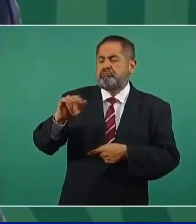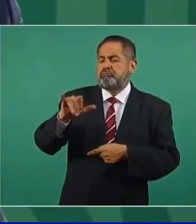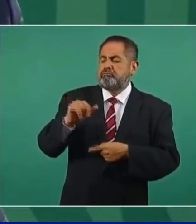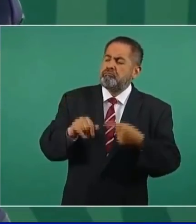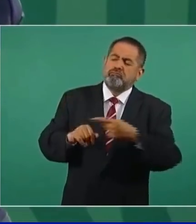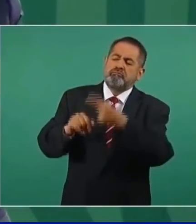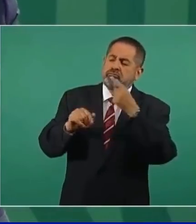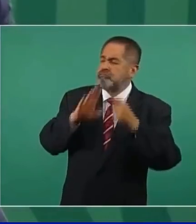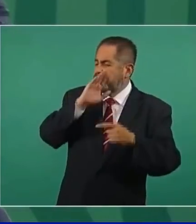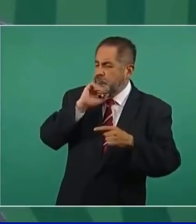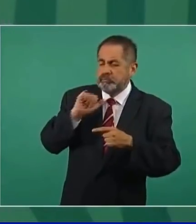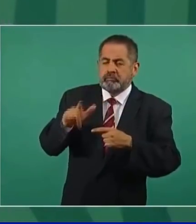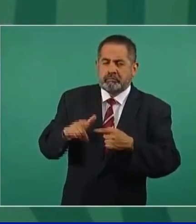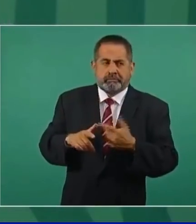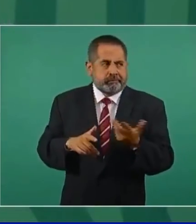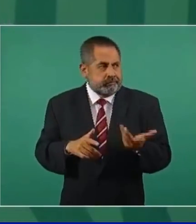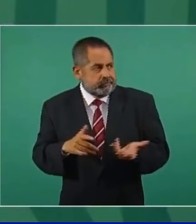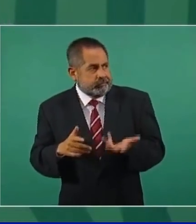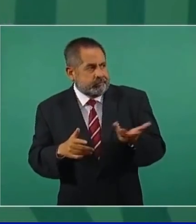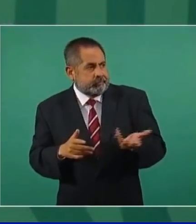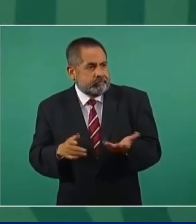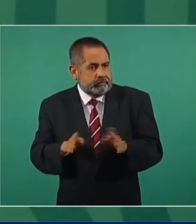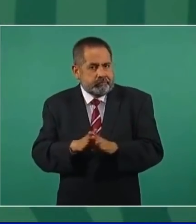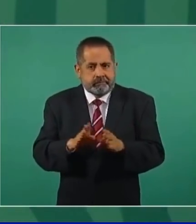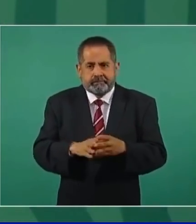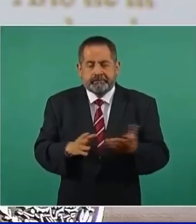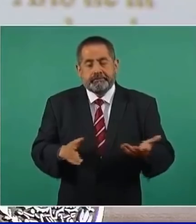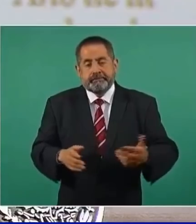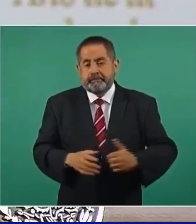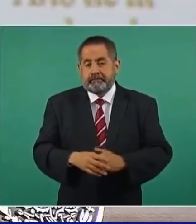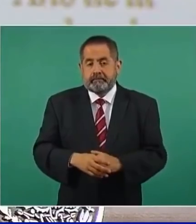de ser preponderantes.